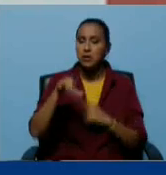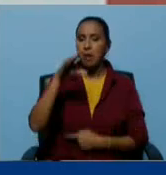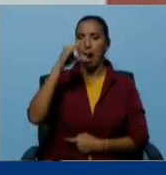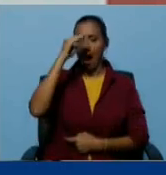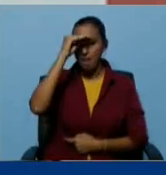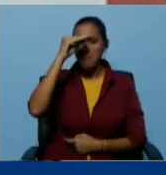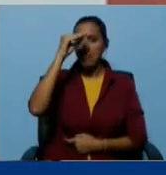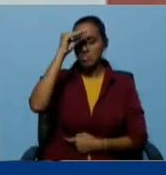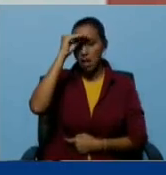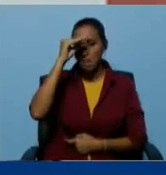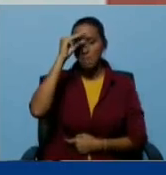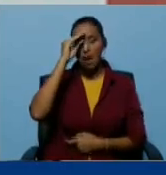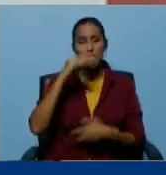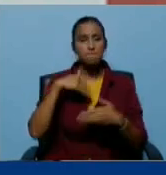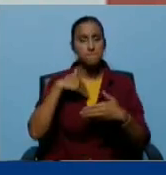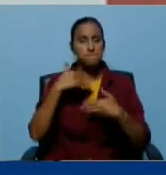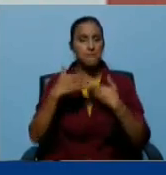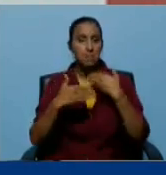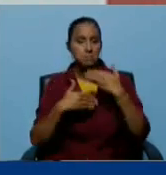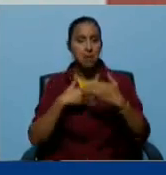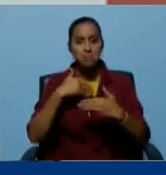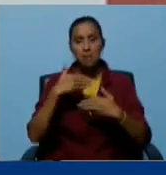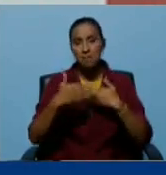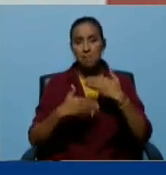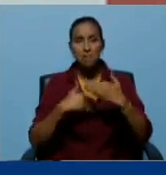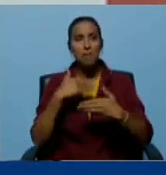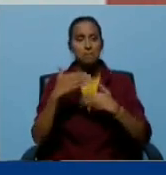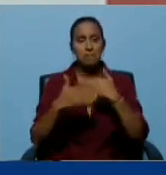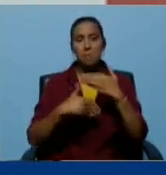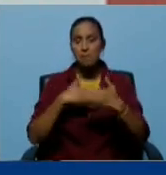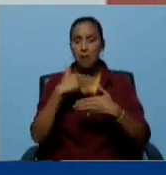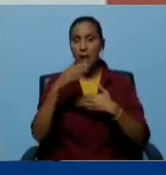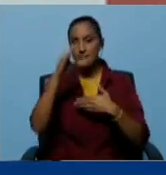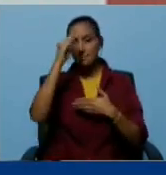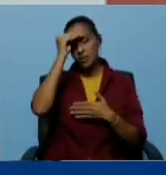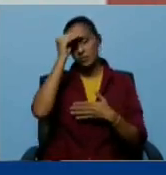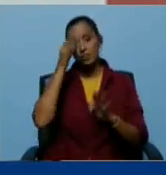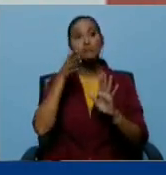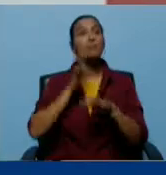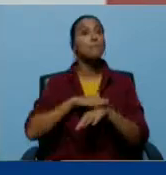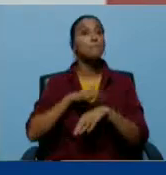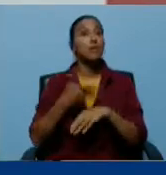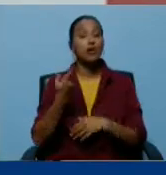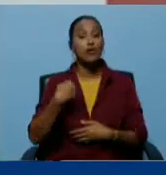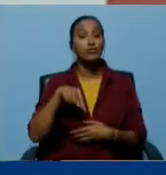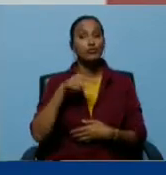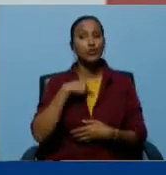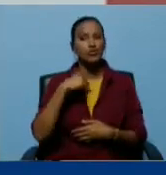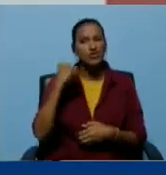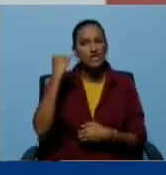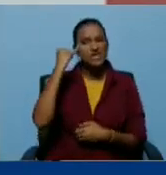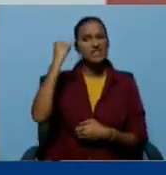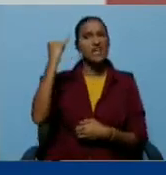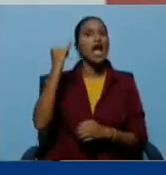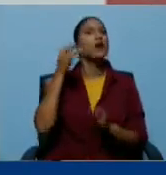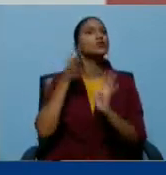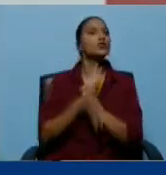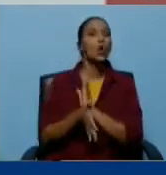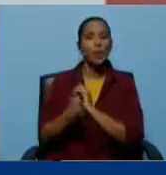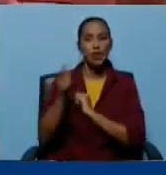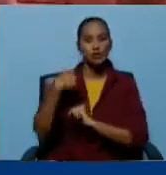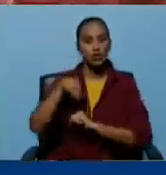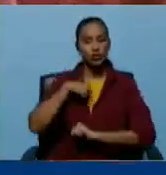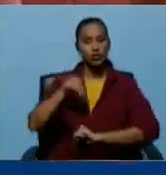una táctica eminentemente defensiva, hoy nuestra táctica es en ofensiva